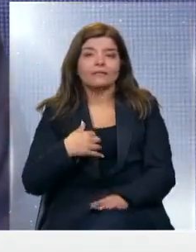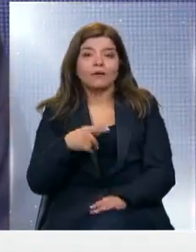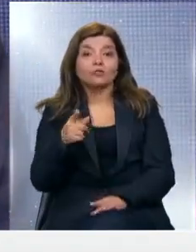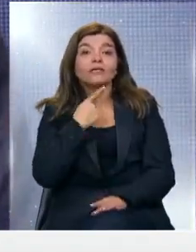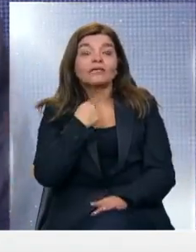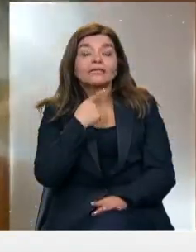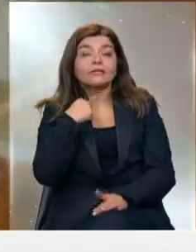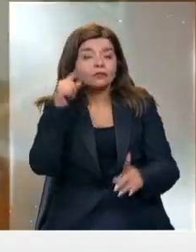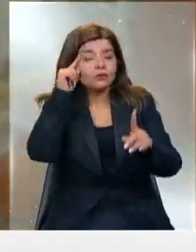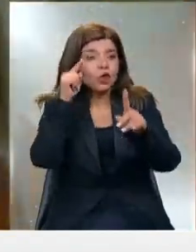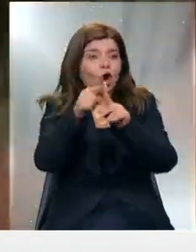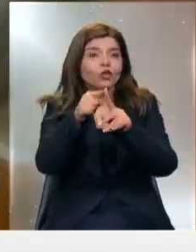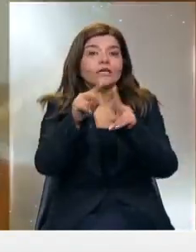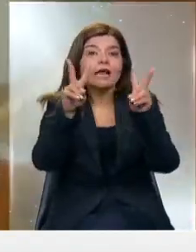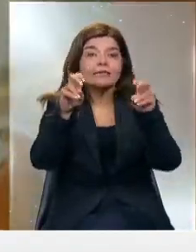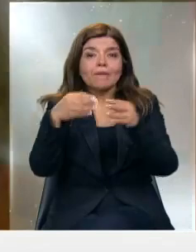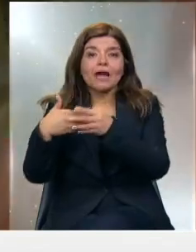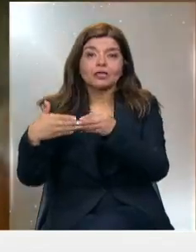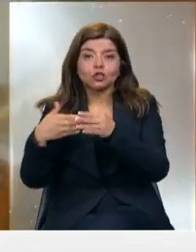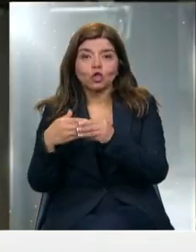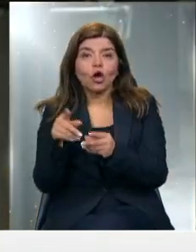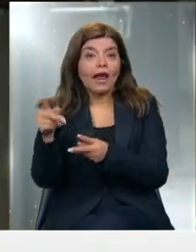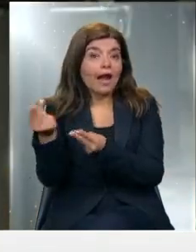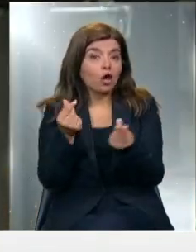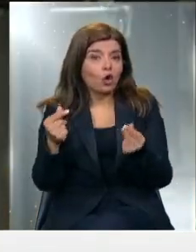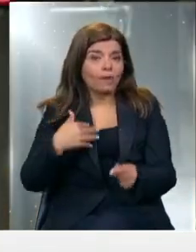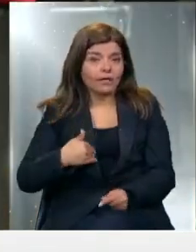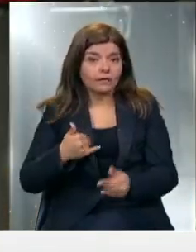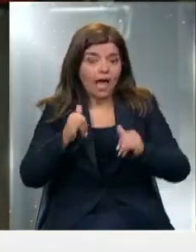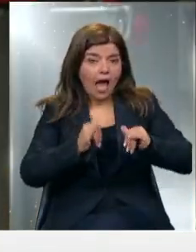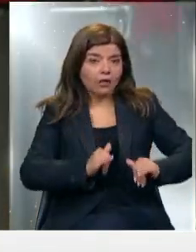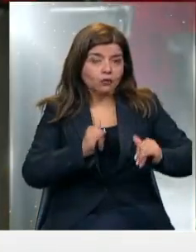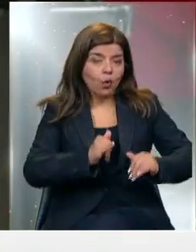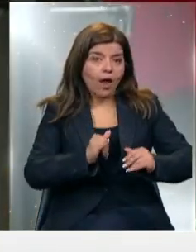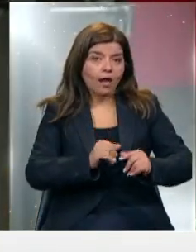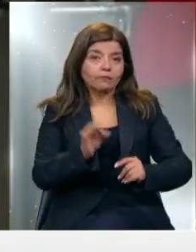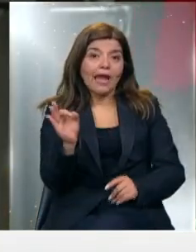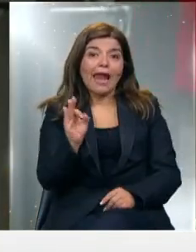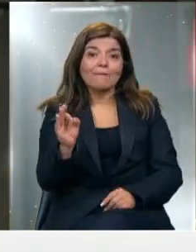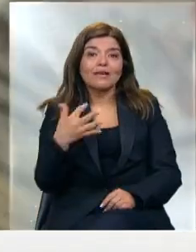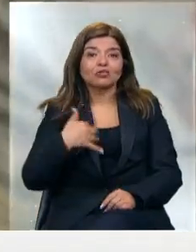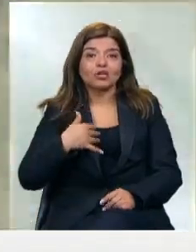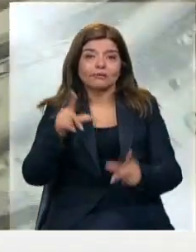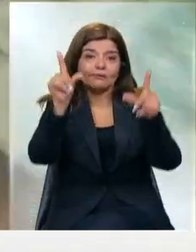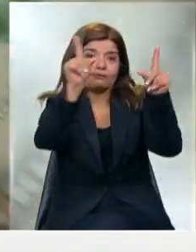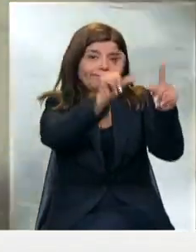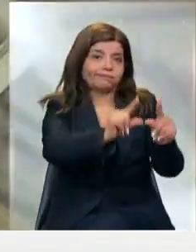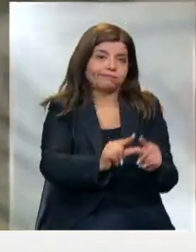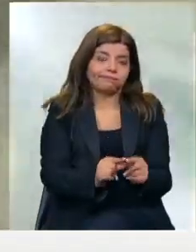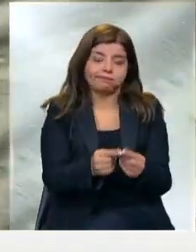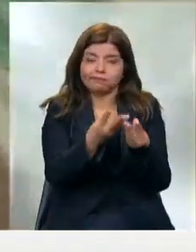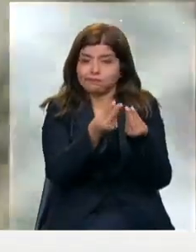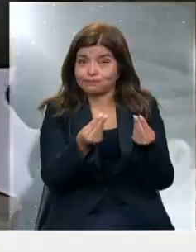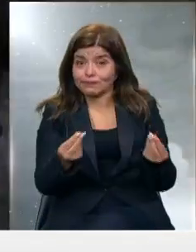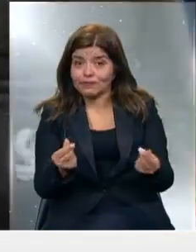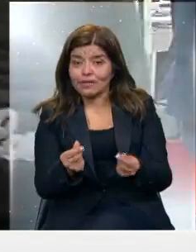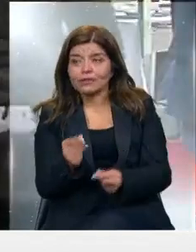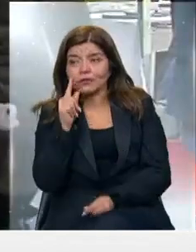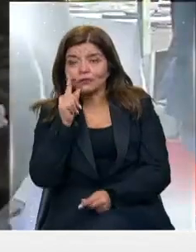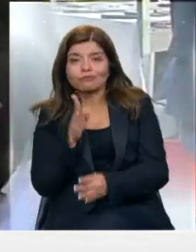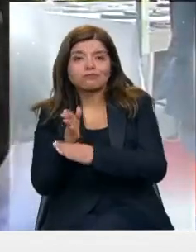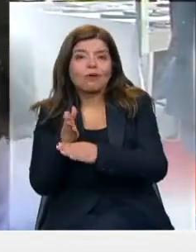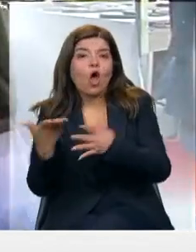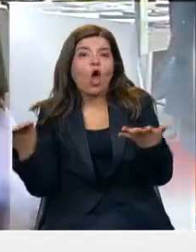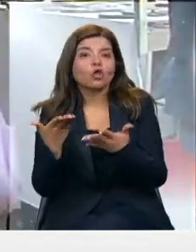futuro mandatario de dolarizar su economía. Actualmente, el desplome del peso argentino y las restricciones para acceder al billete verde son